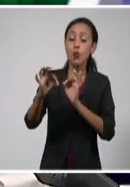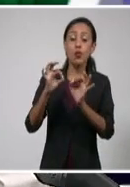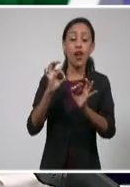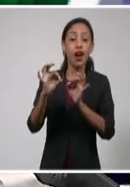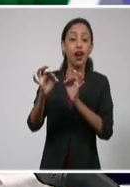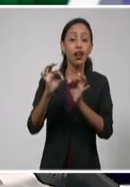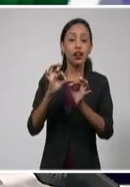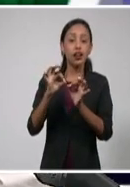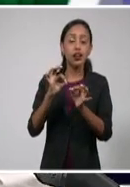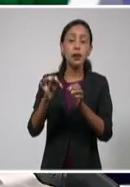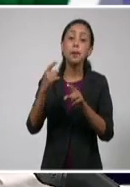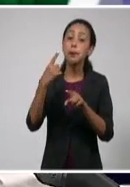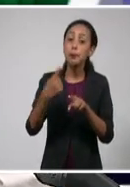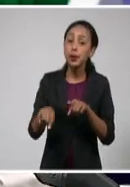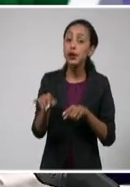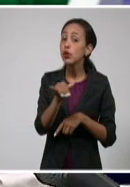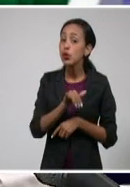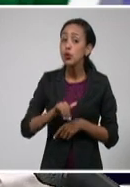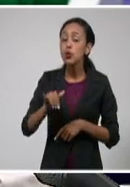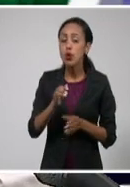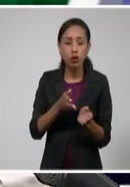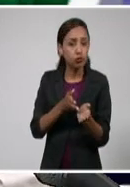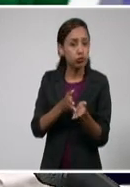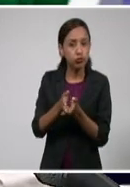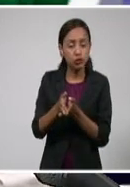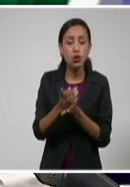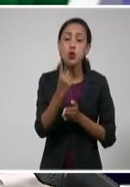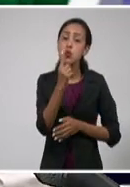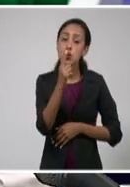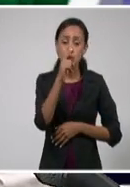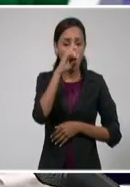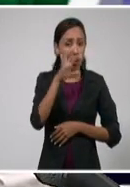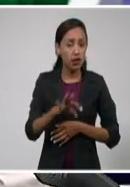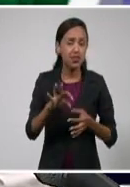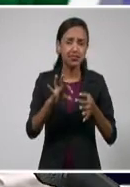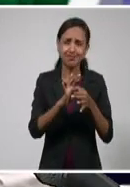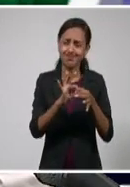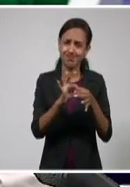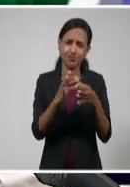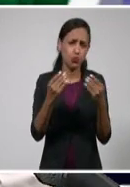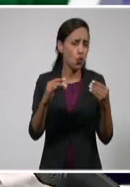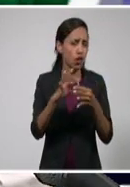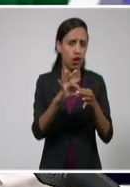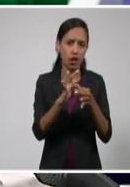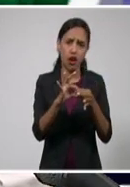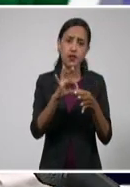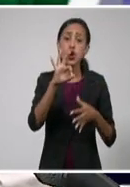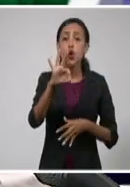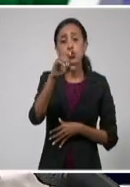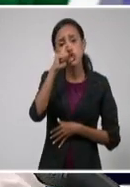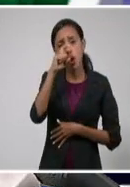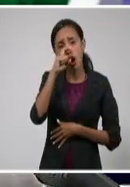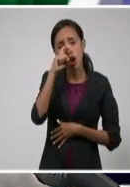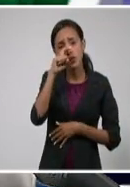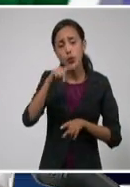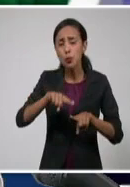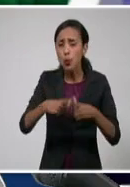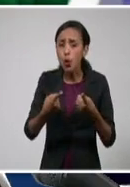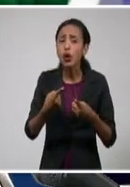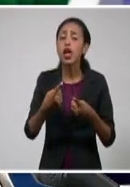todas formas se mantiene una paciente crítica de 8 años de edad con mucho riesgo por las